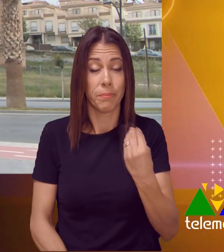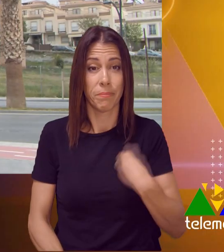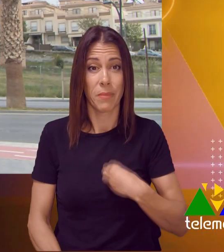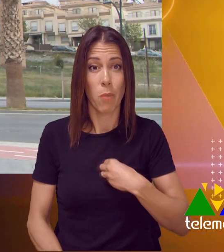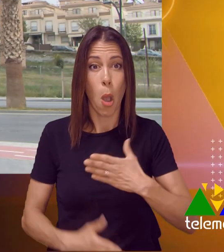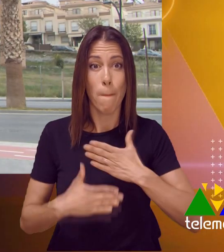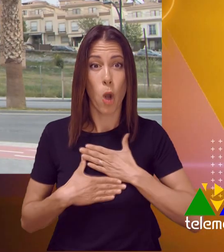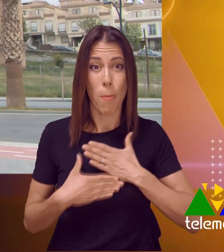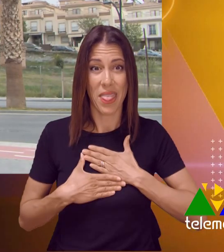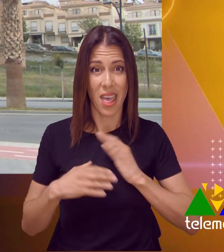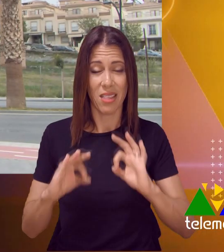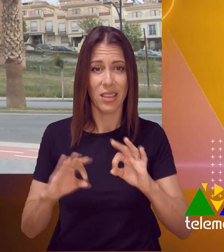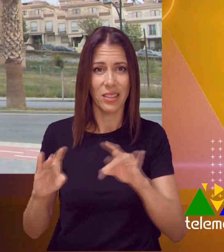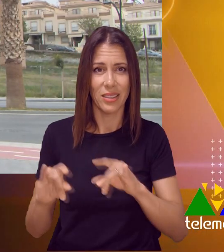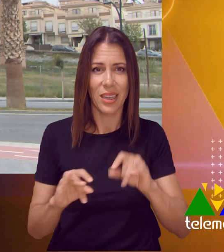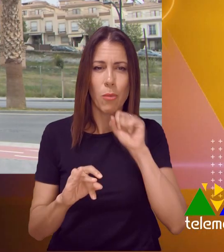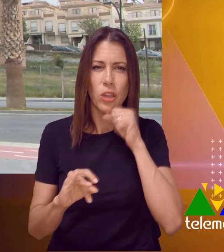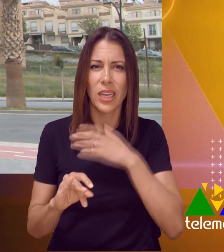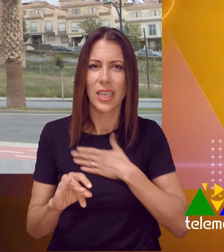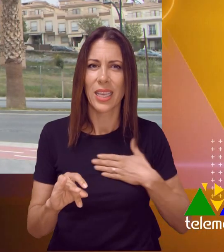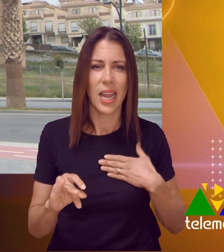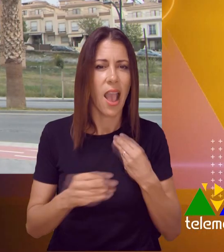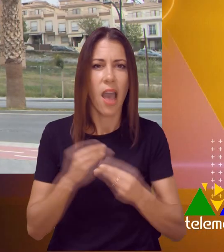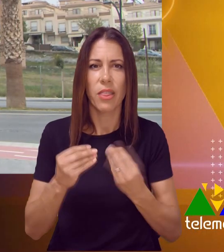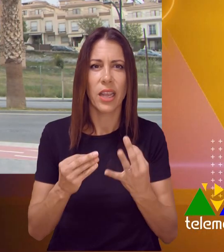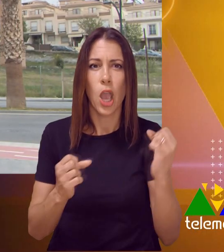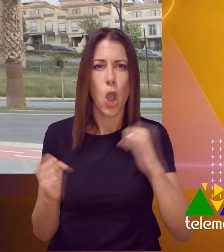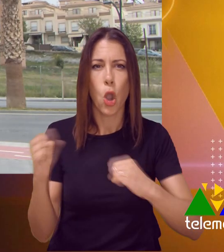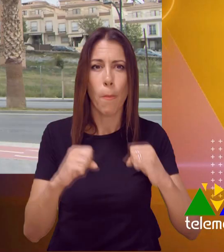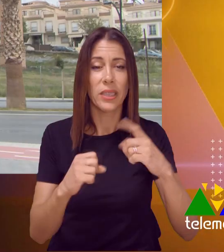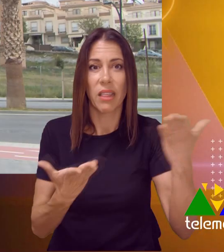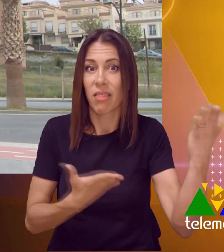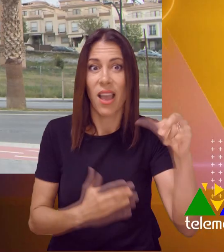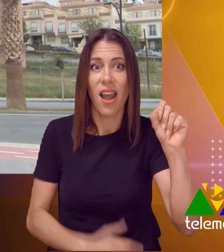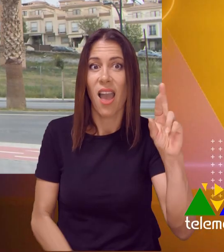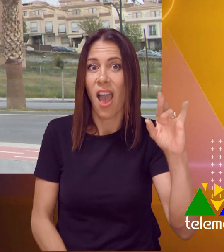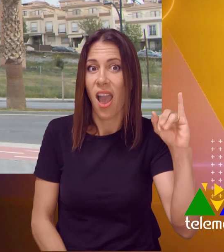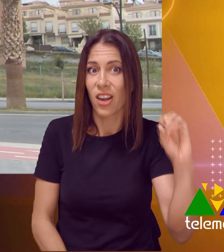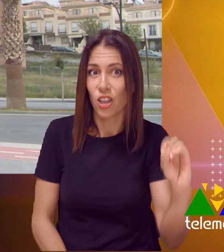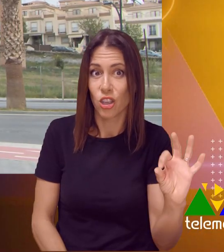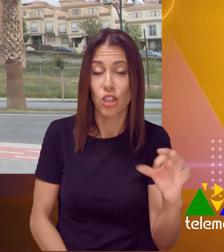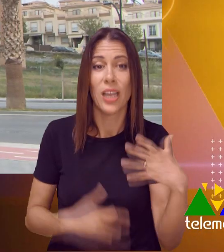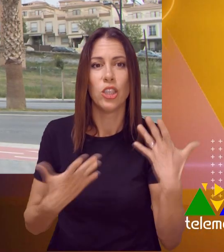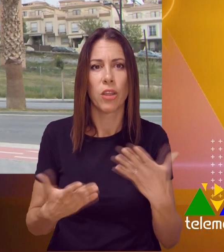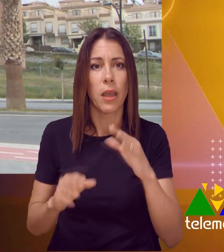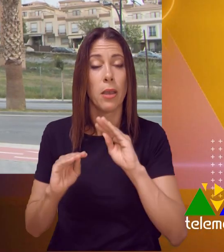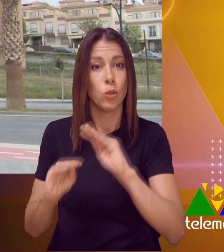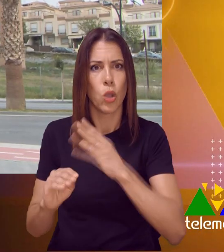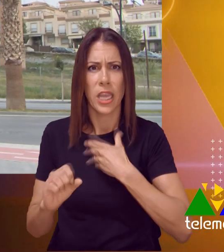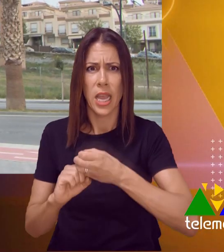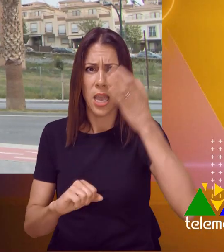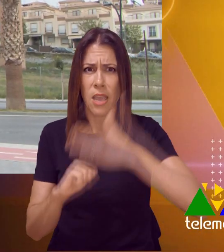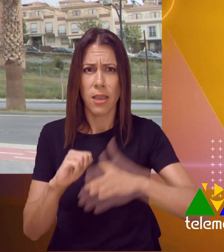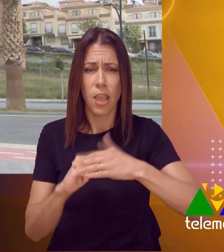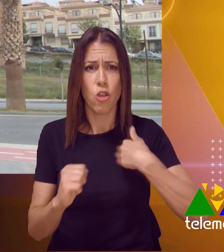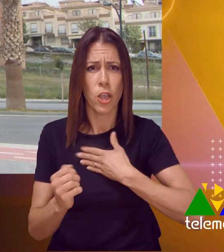tierras motrileñas un poco le intentan hacer la competencia a los larios y tal, y para moler sus propias cañas crean